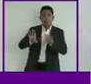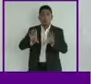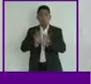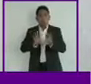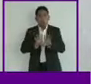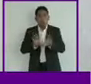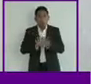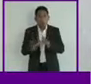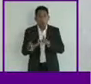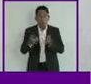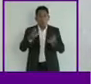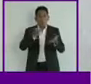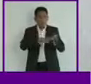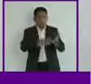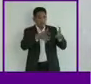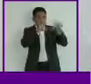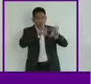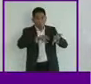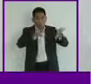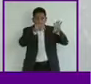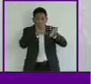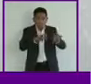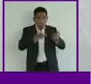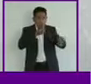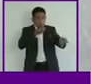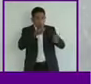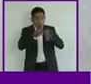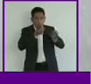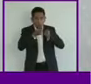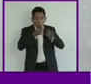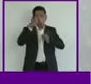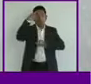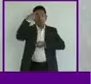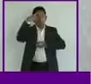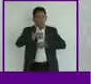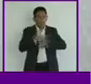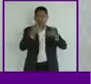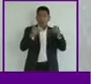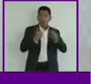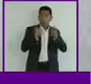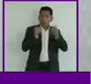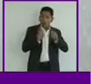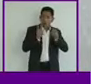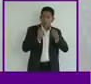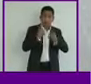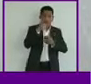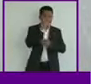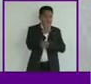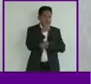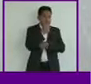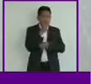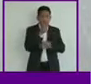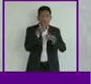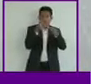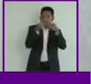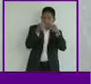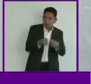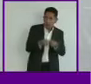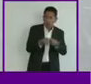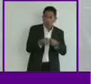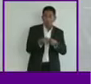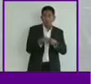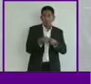aplicación donde los padres tienen el control del celular del menor, donde pueden limitar el tiempo en el que pasan en las